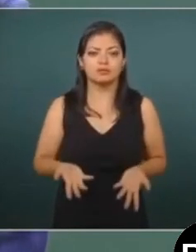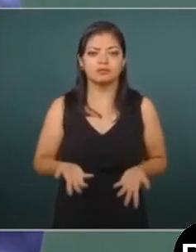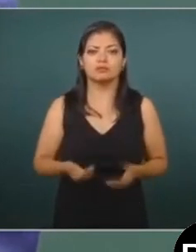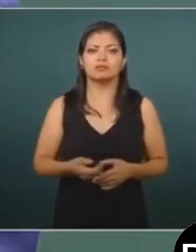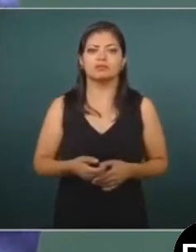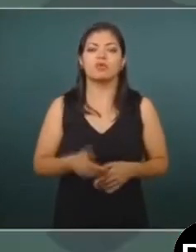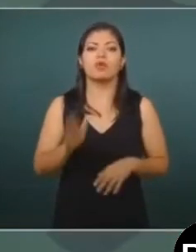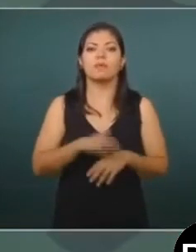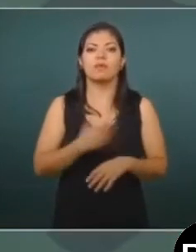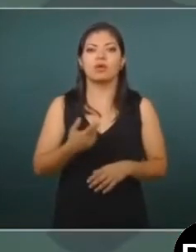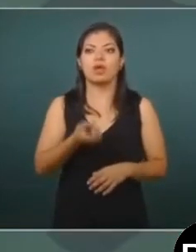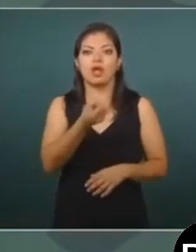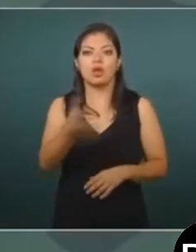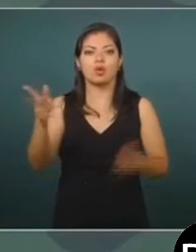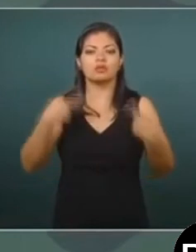pues señalado